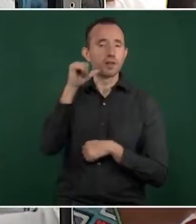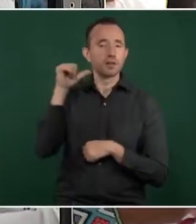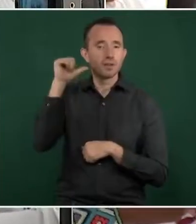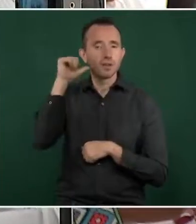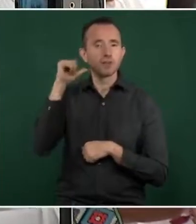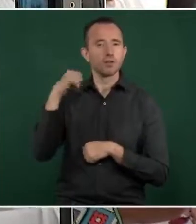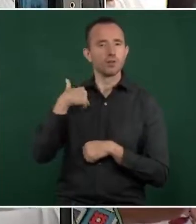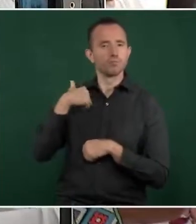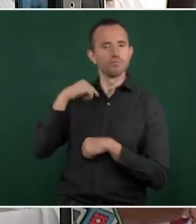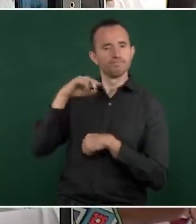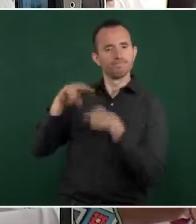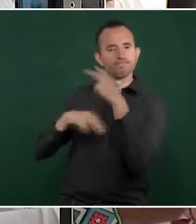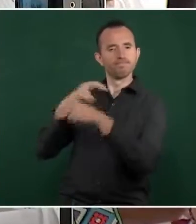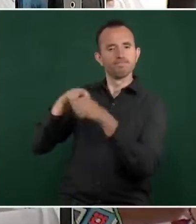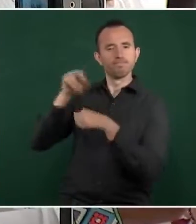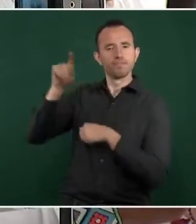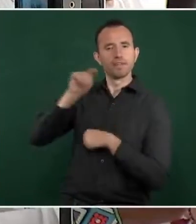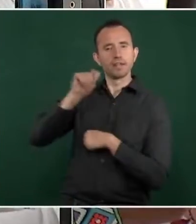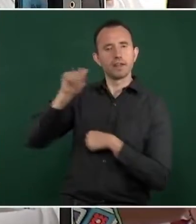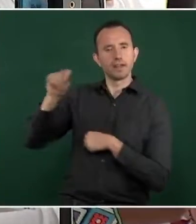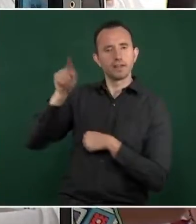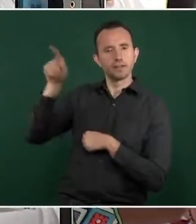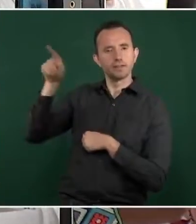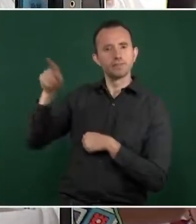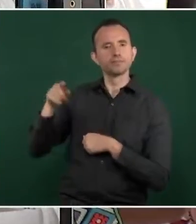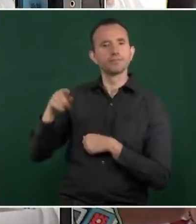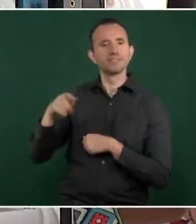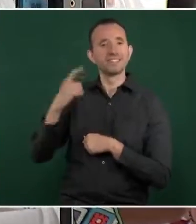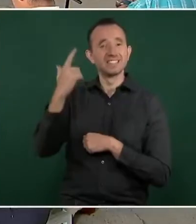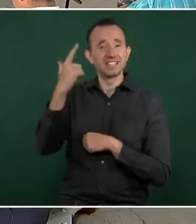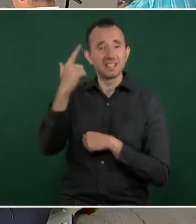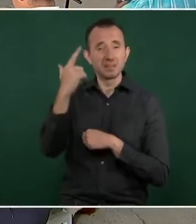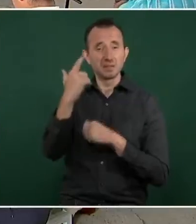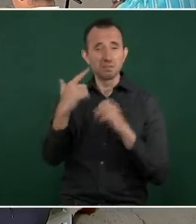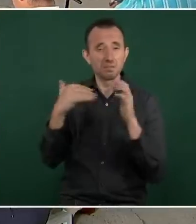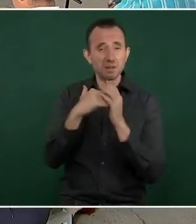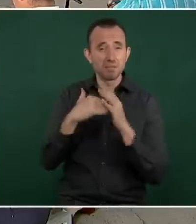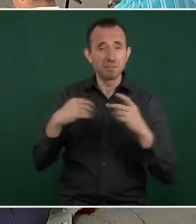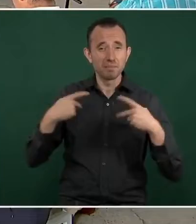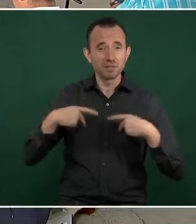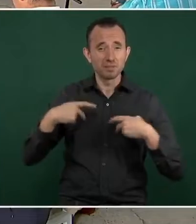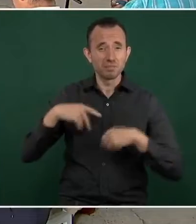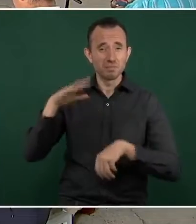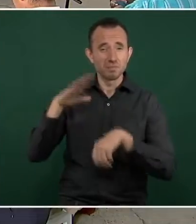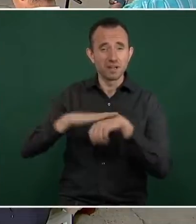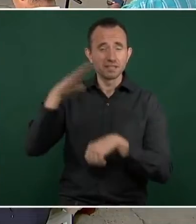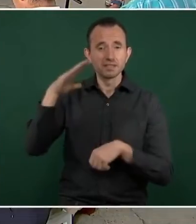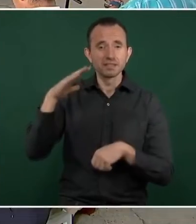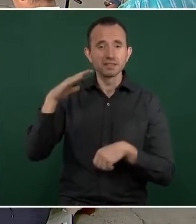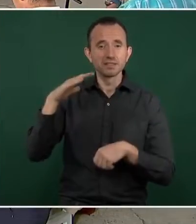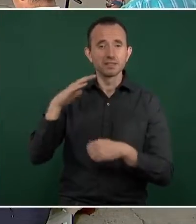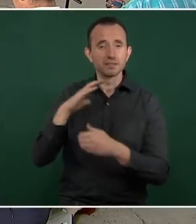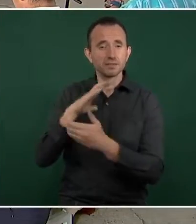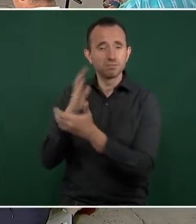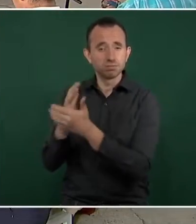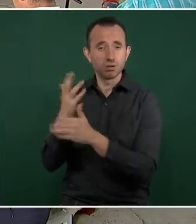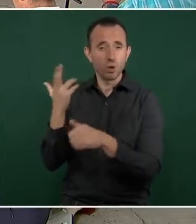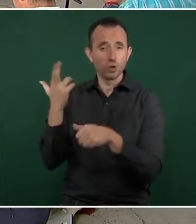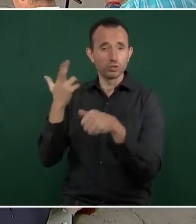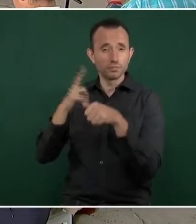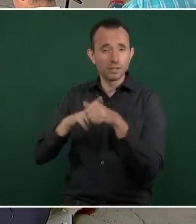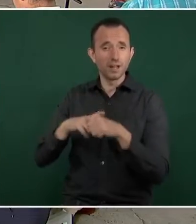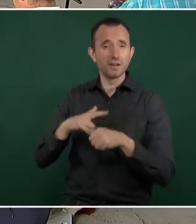derechohabientes tienen una oficina o una clínica donde ni los baños sirven, no hay medicamentos, la gente tiene que pagar